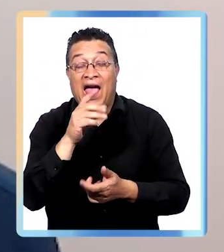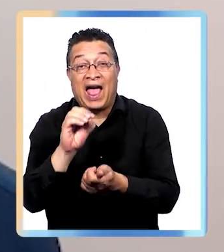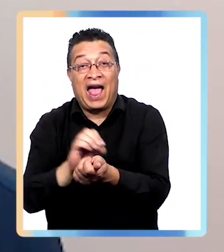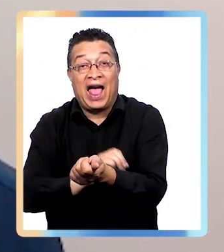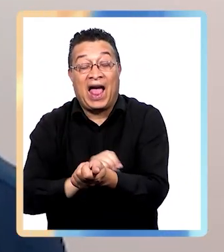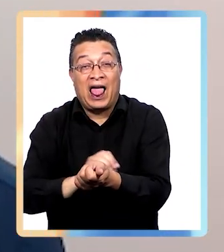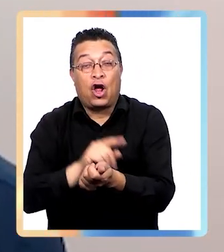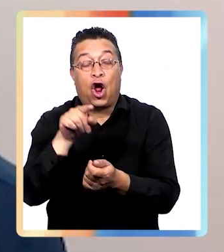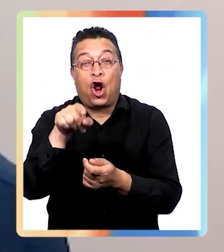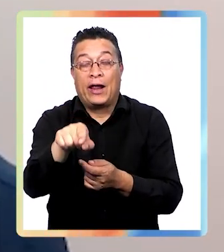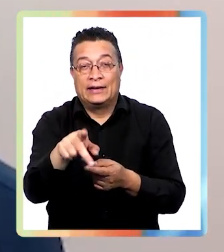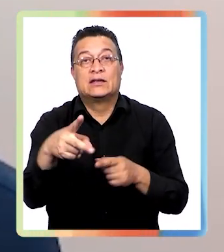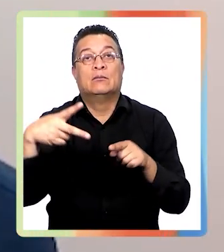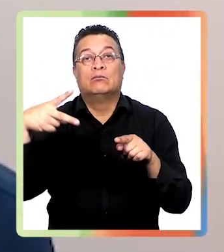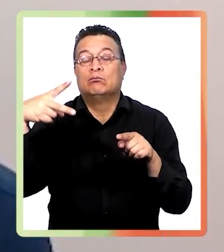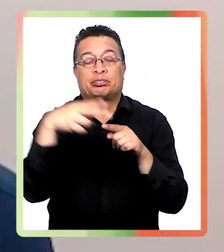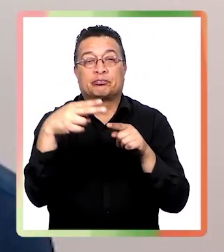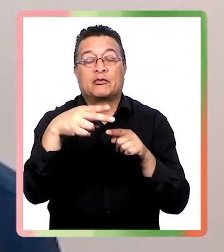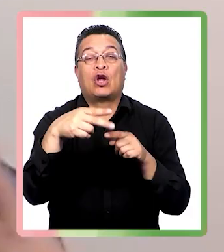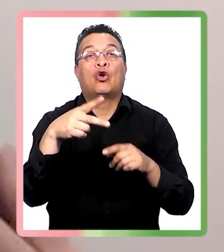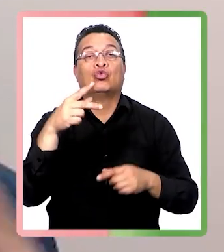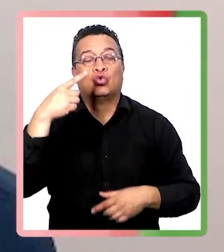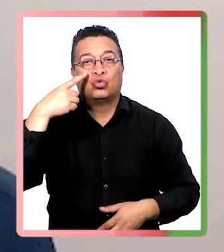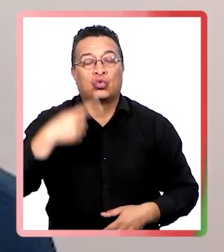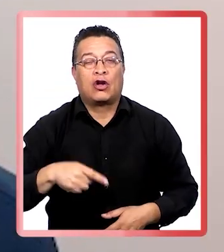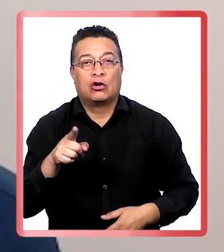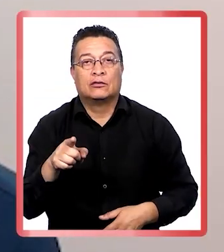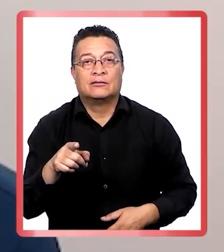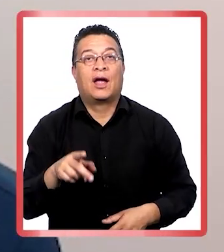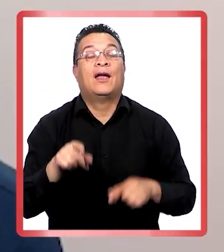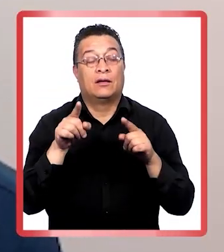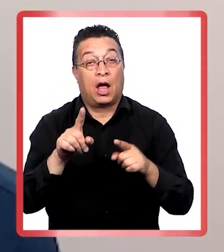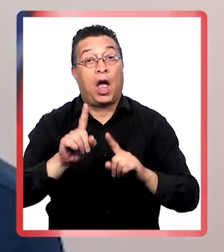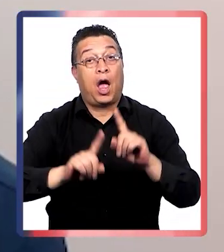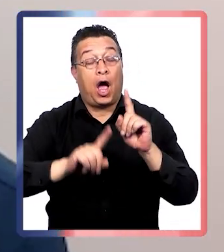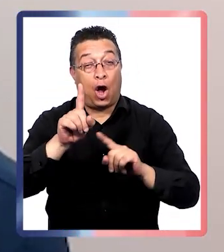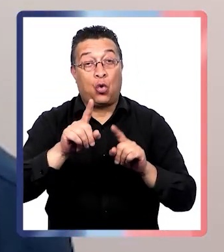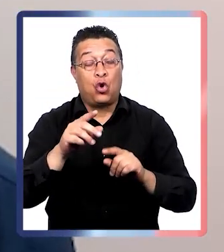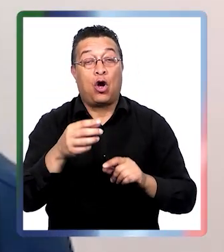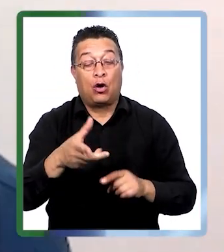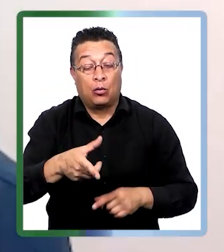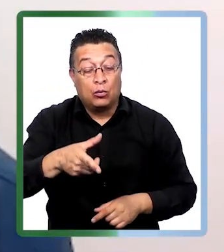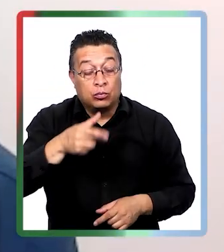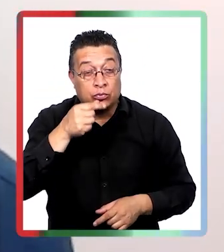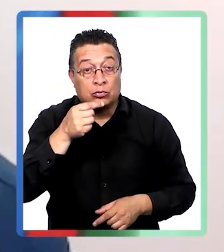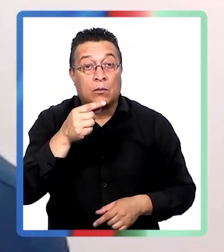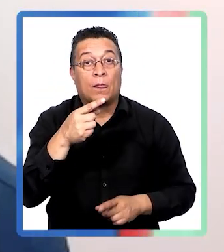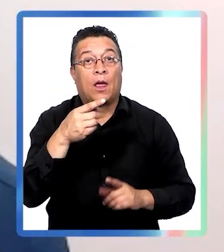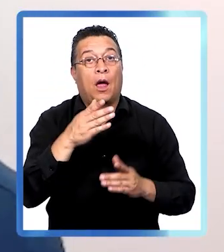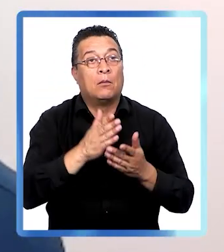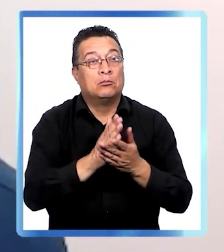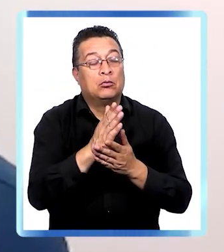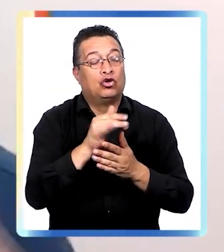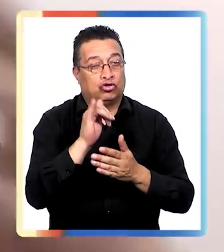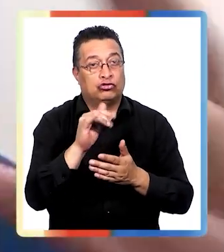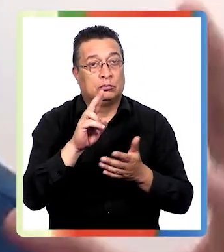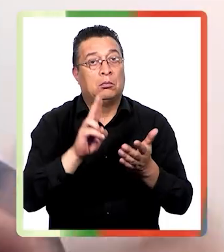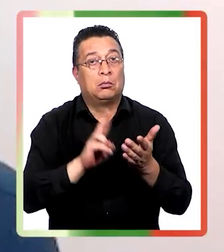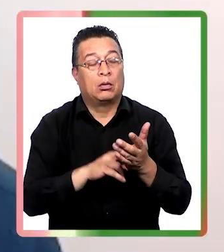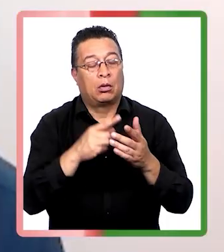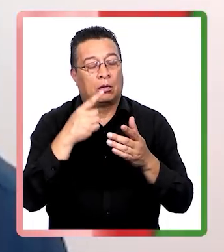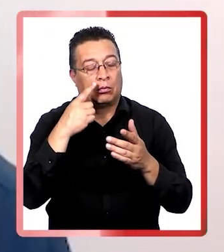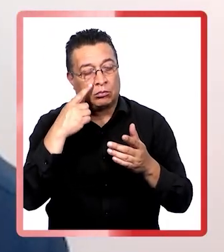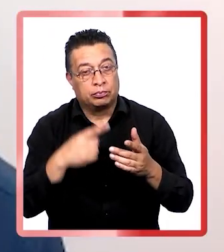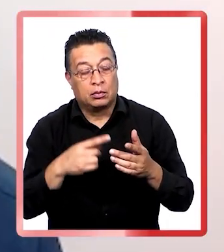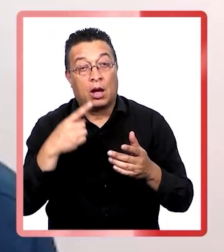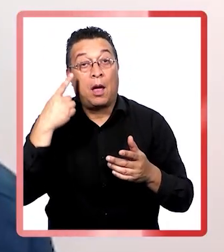en sí es un disruptor del sueño. ¿Ok? Puede que al principio favorezca un poquito la conciliación, pero en fin de